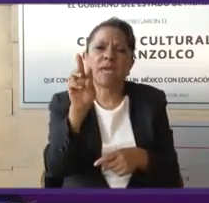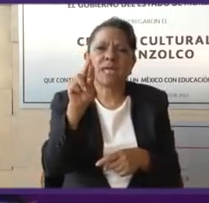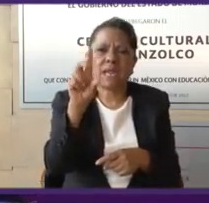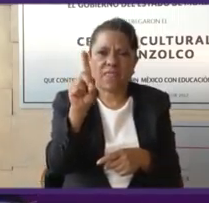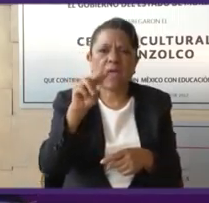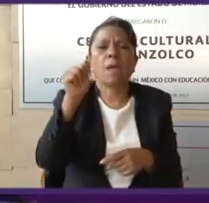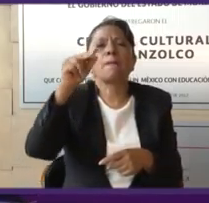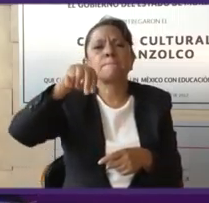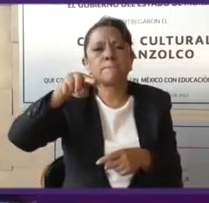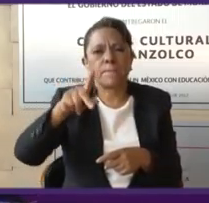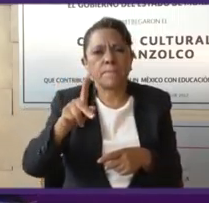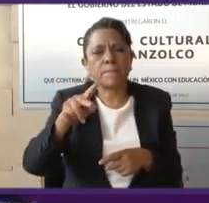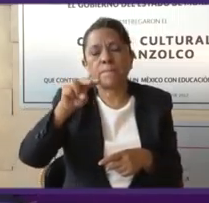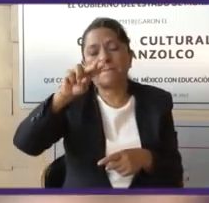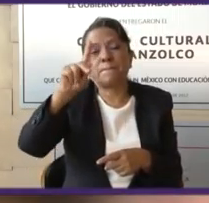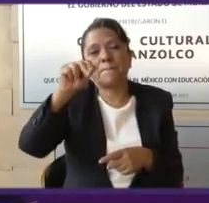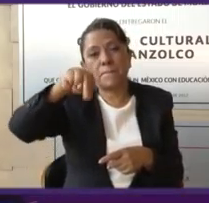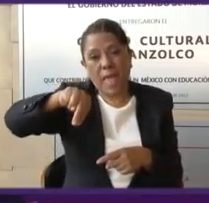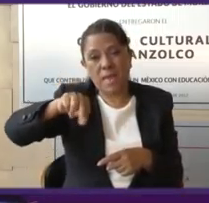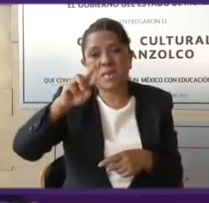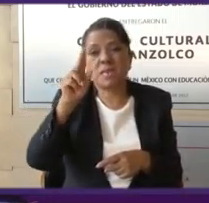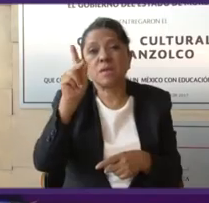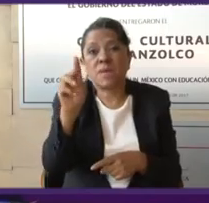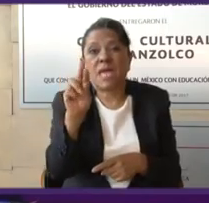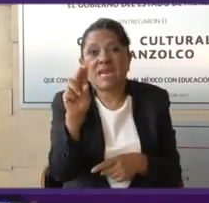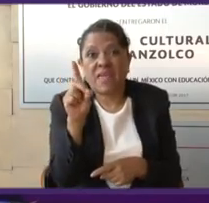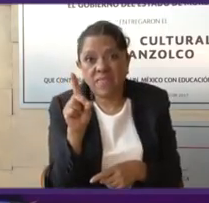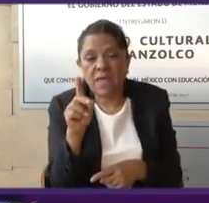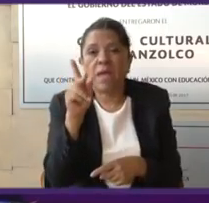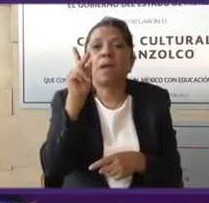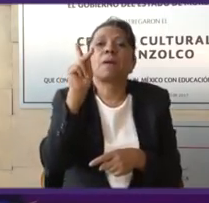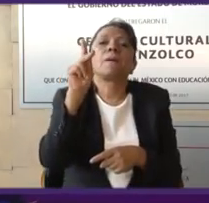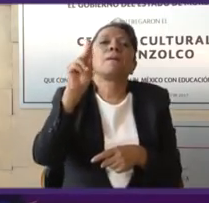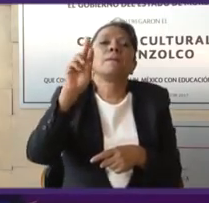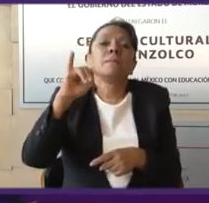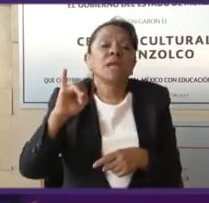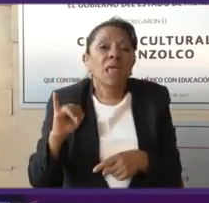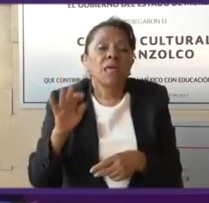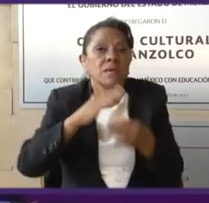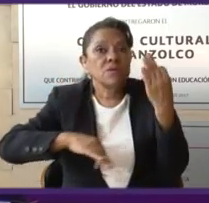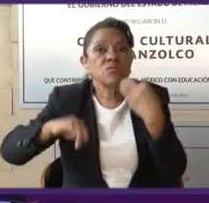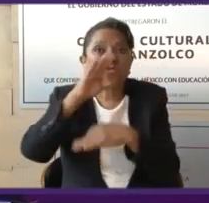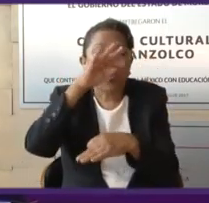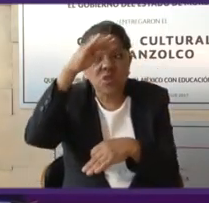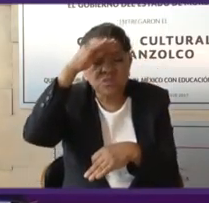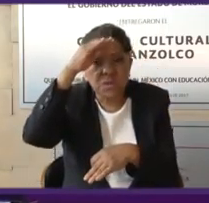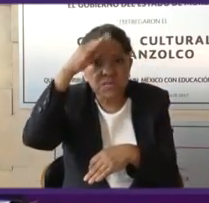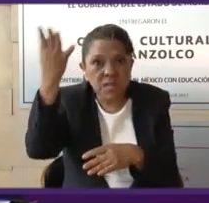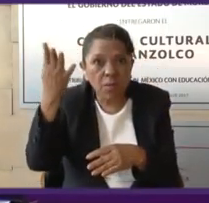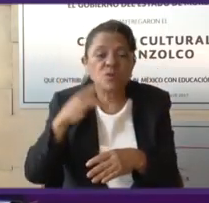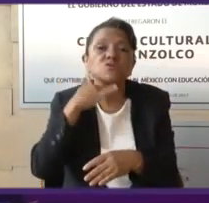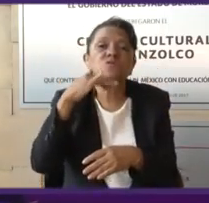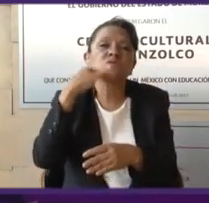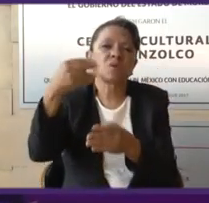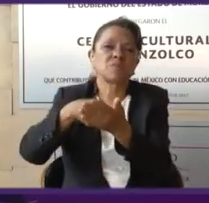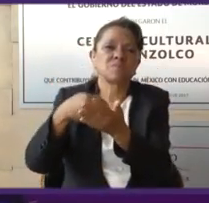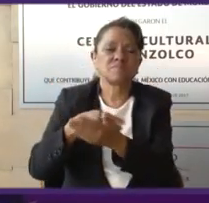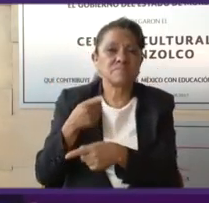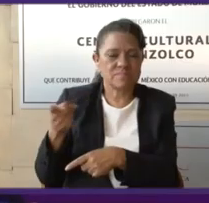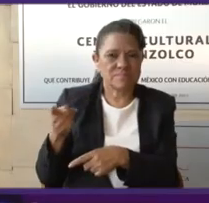sí veo diferencia es en lo que pensamos de la corrupción. Nosotros, en varios partidos, pensamos que